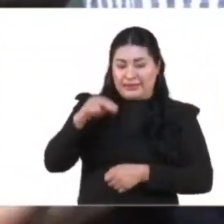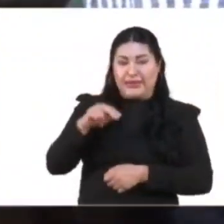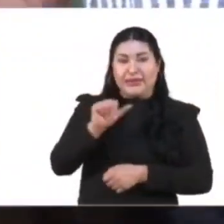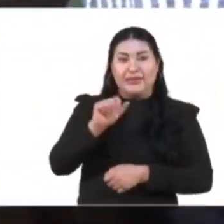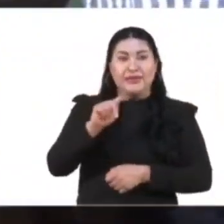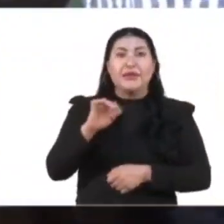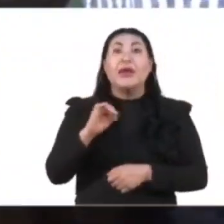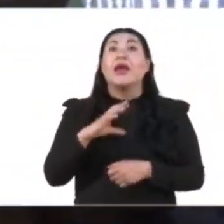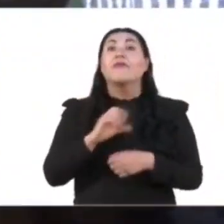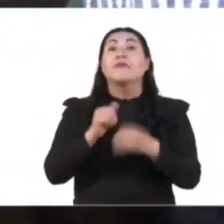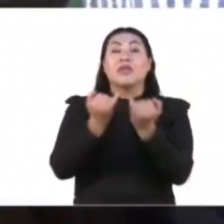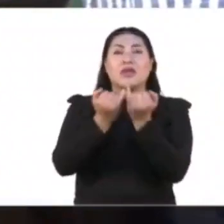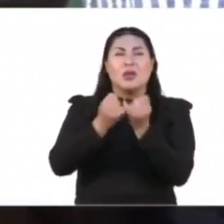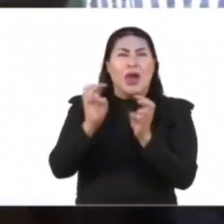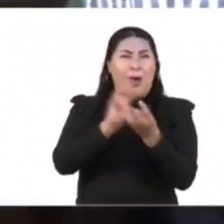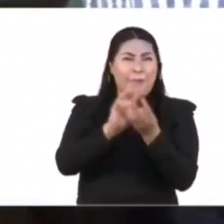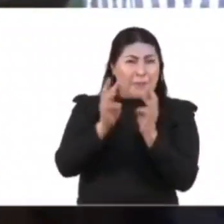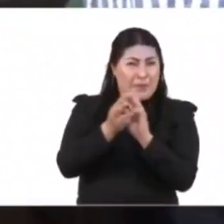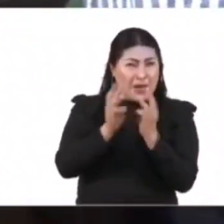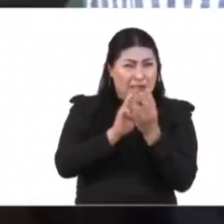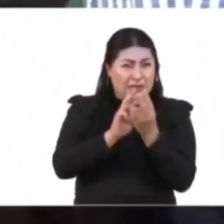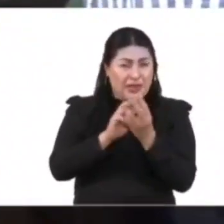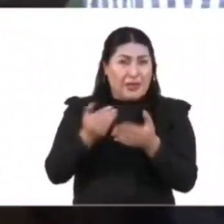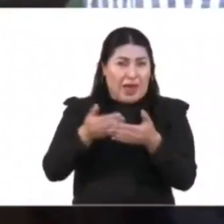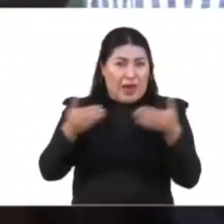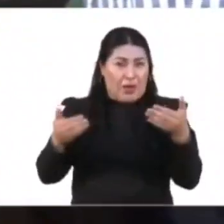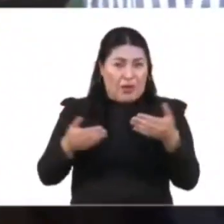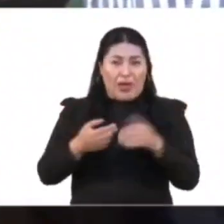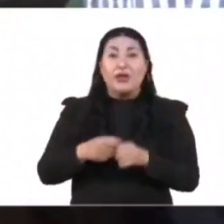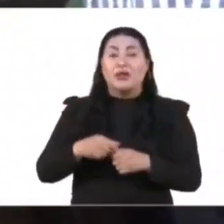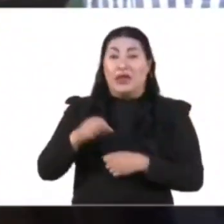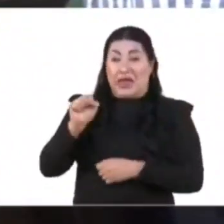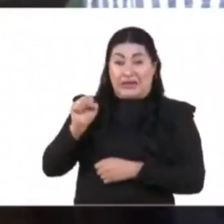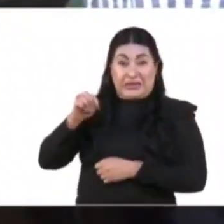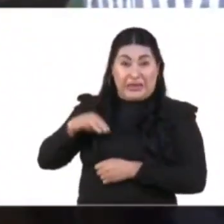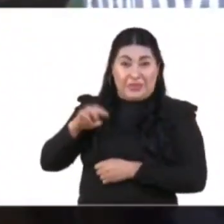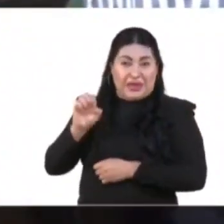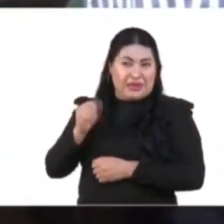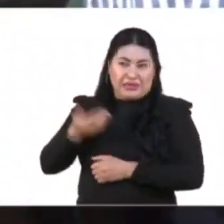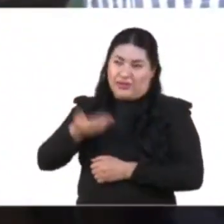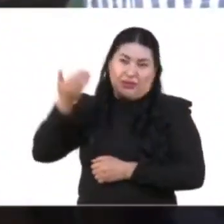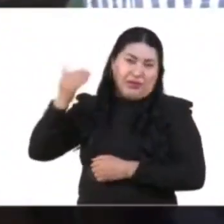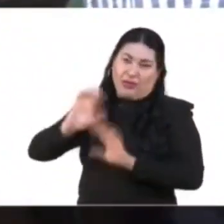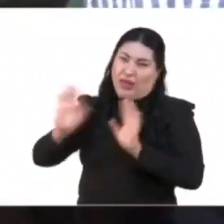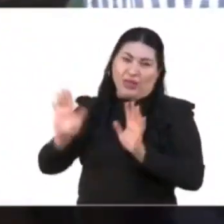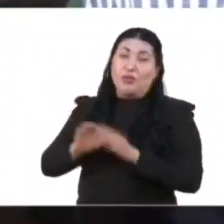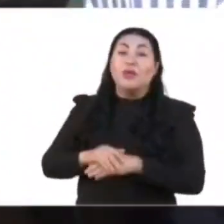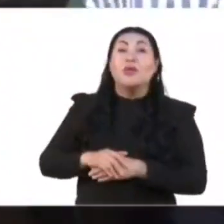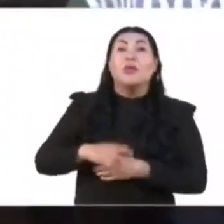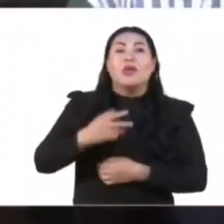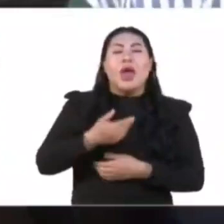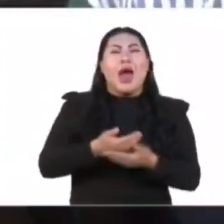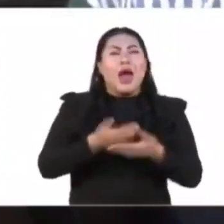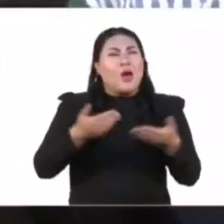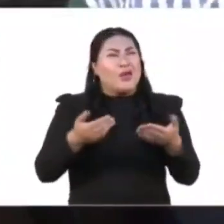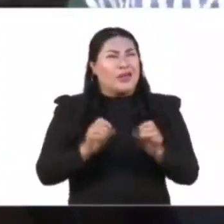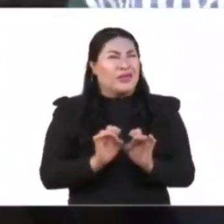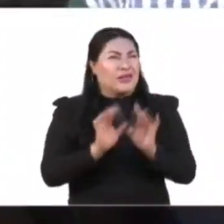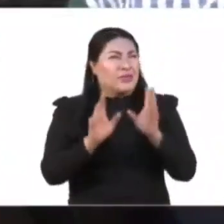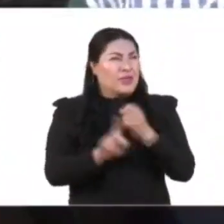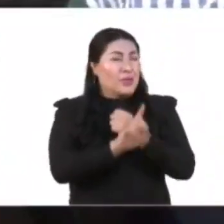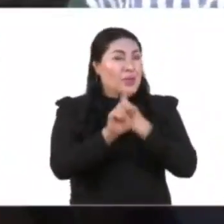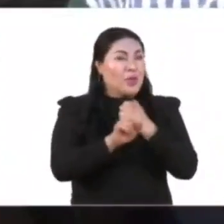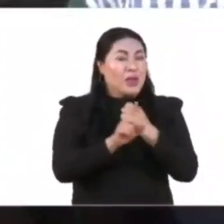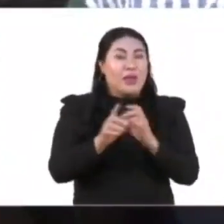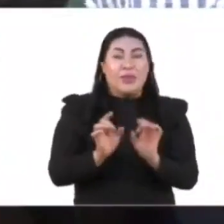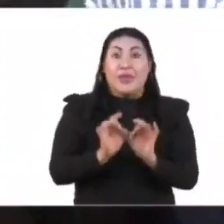por WhatsApp y ya no por SMS. Aquí no sé si también exista esta problemática de que a la